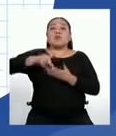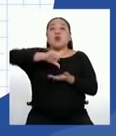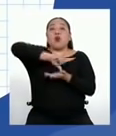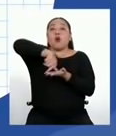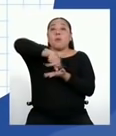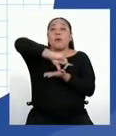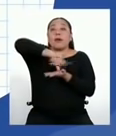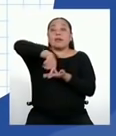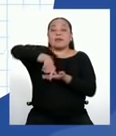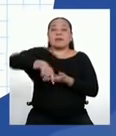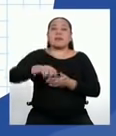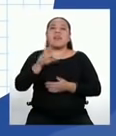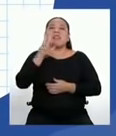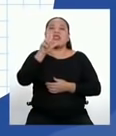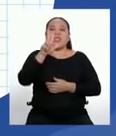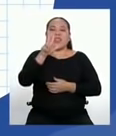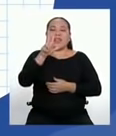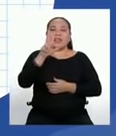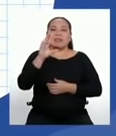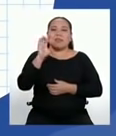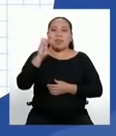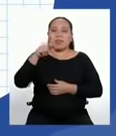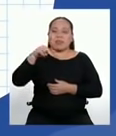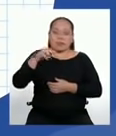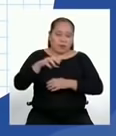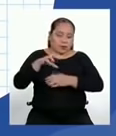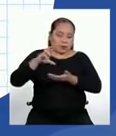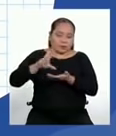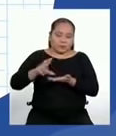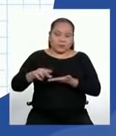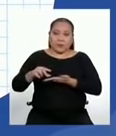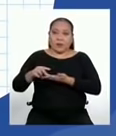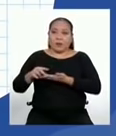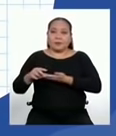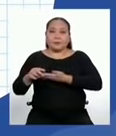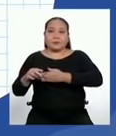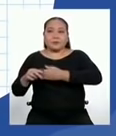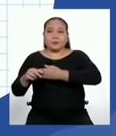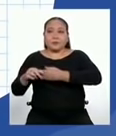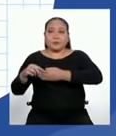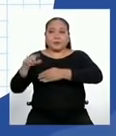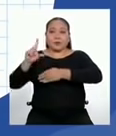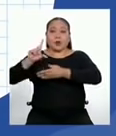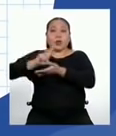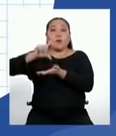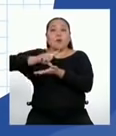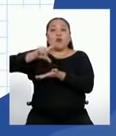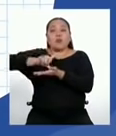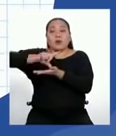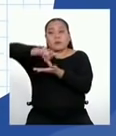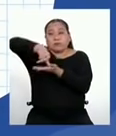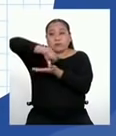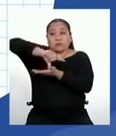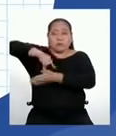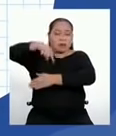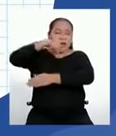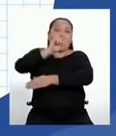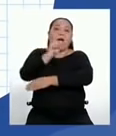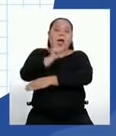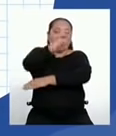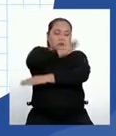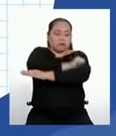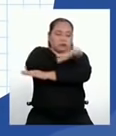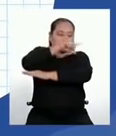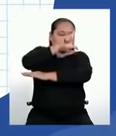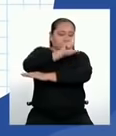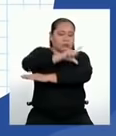tomar la distancia del segmento de longitud 3 centímetros de color verde. Con la punta del metal del compás me ubico en el